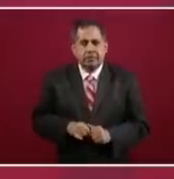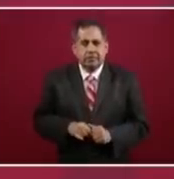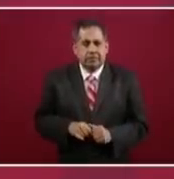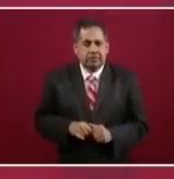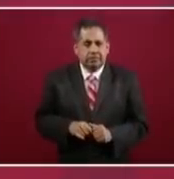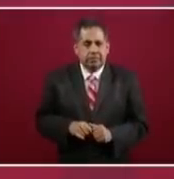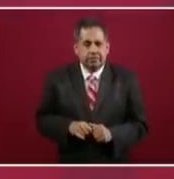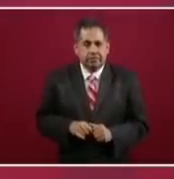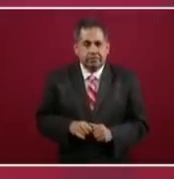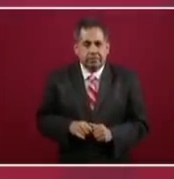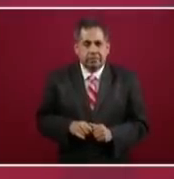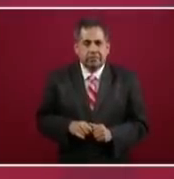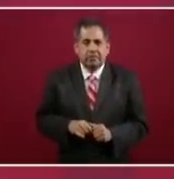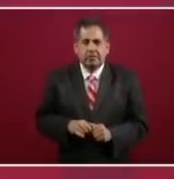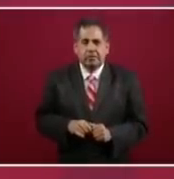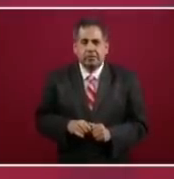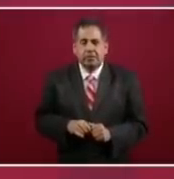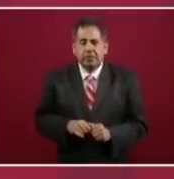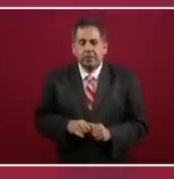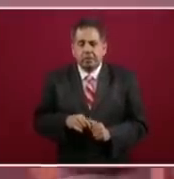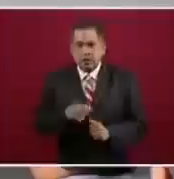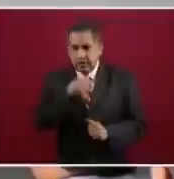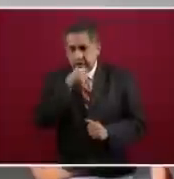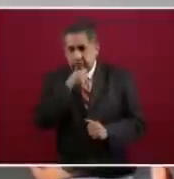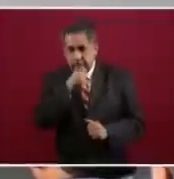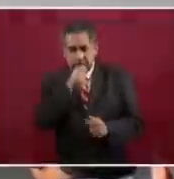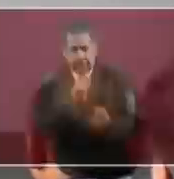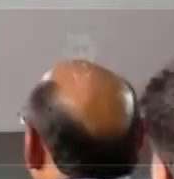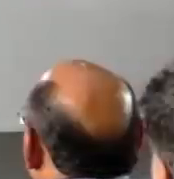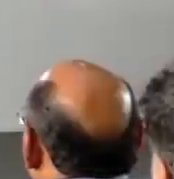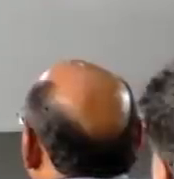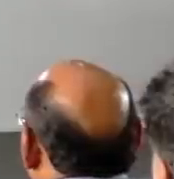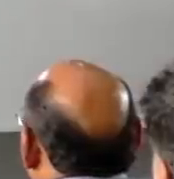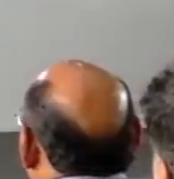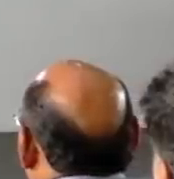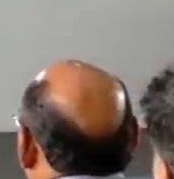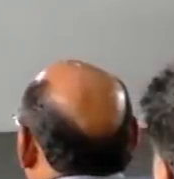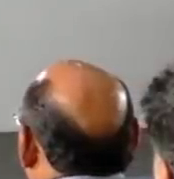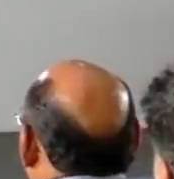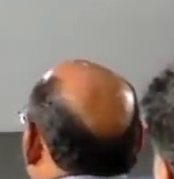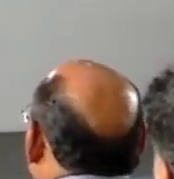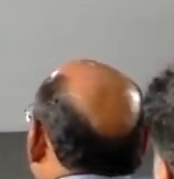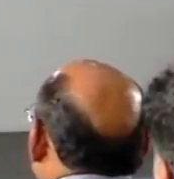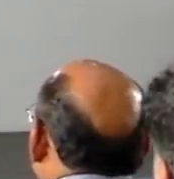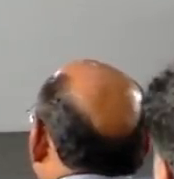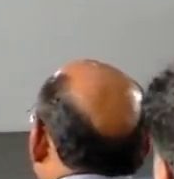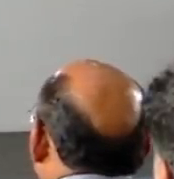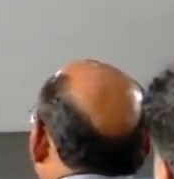este entrevistando a rosario